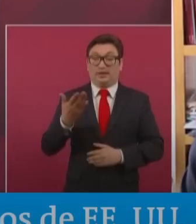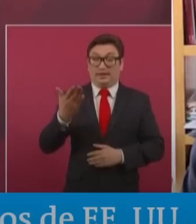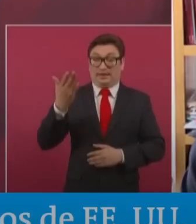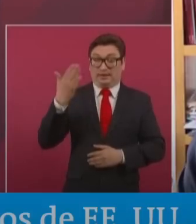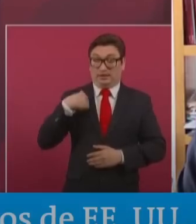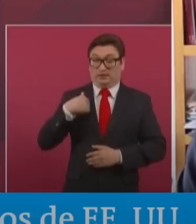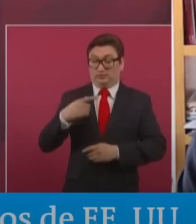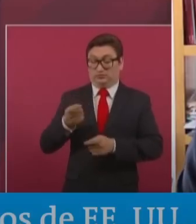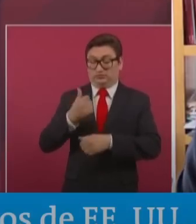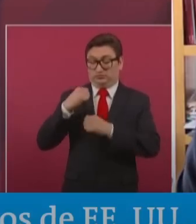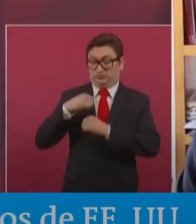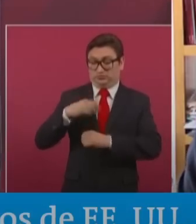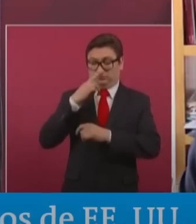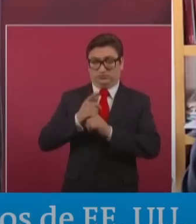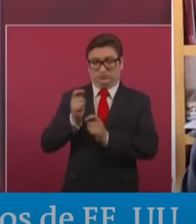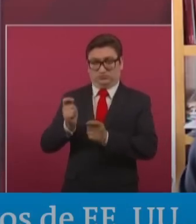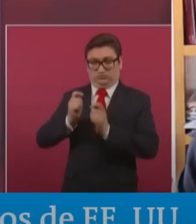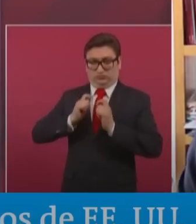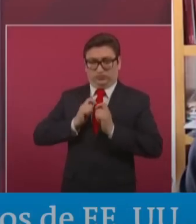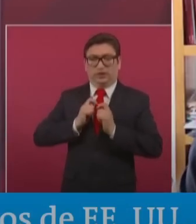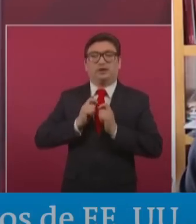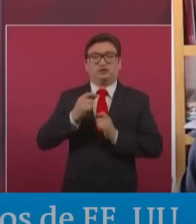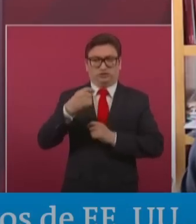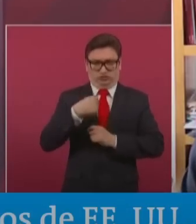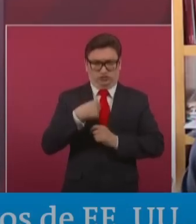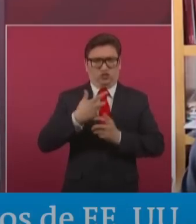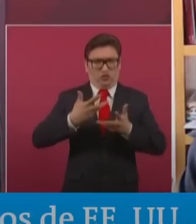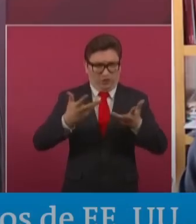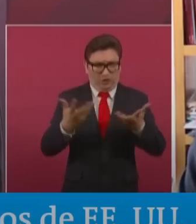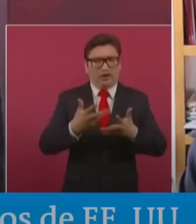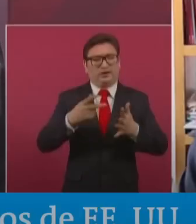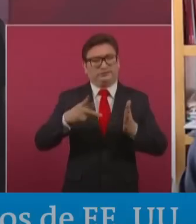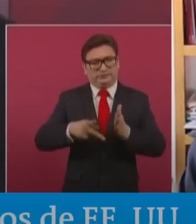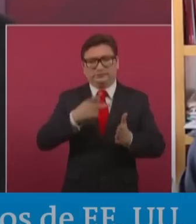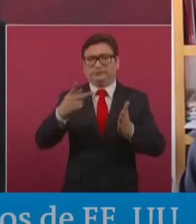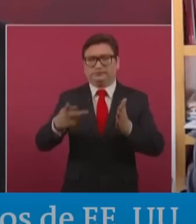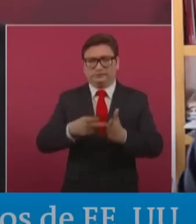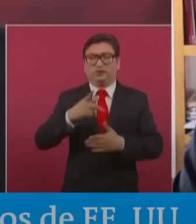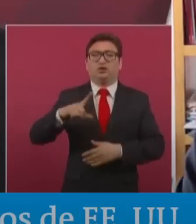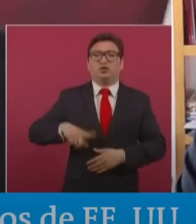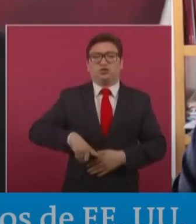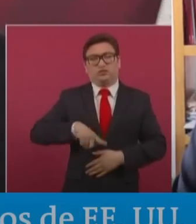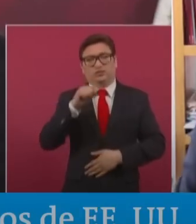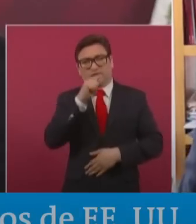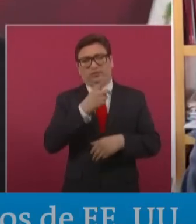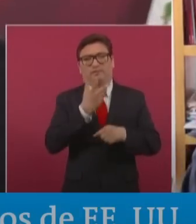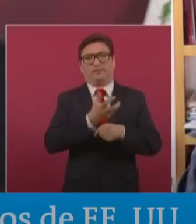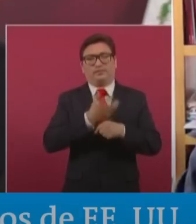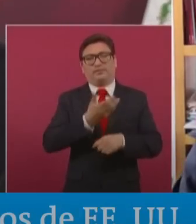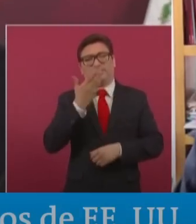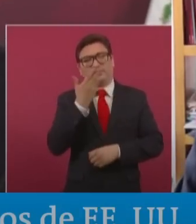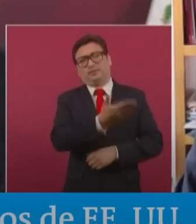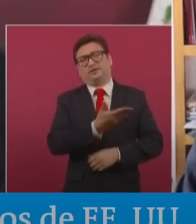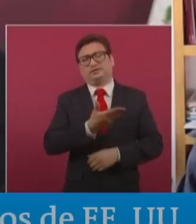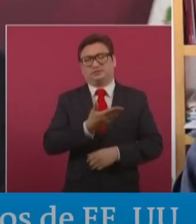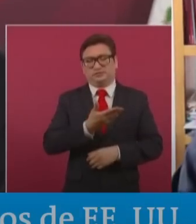buscar protección en el extranjero. Y estos esfuerzos simplemente exponen a esas personas a